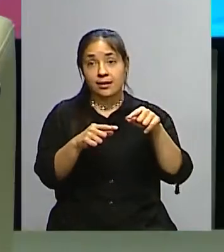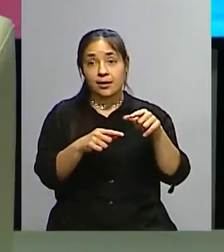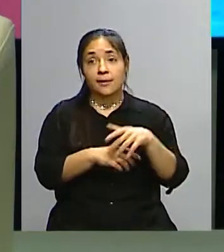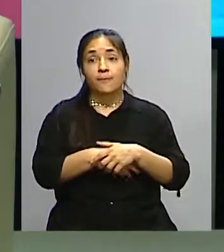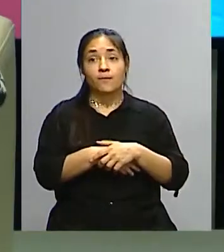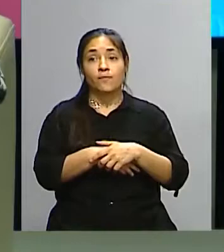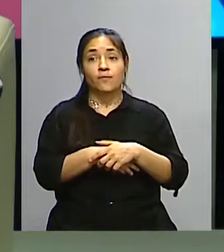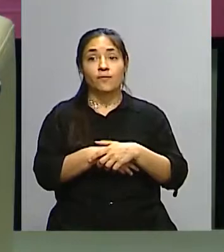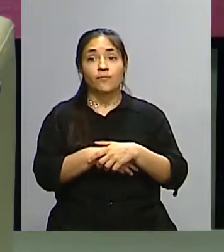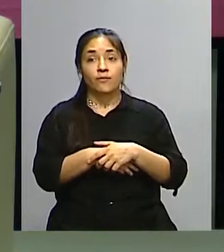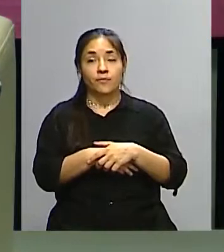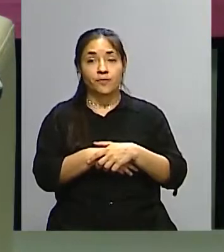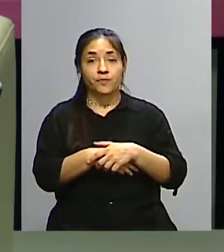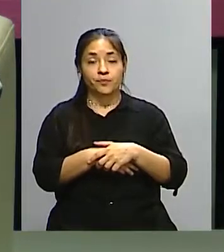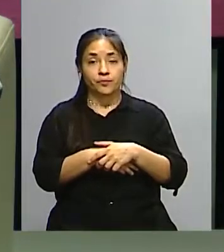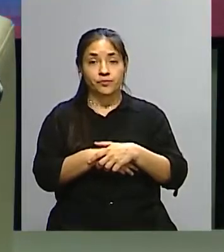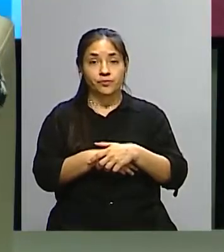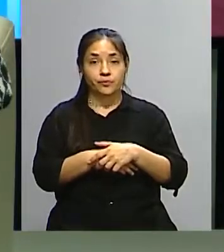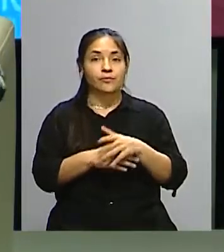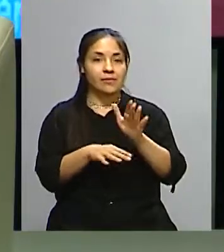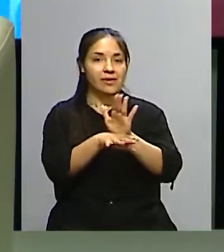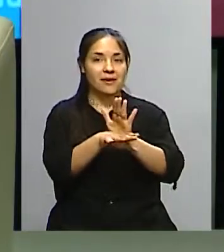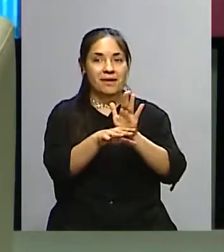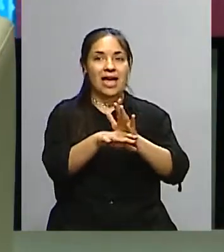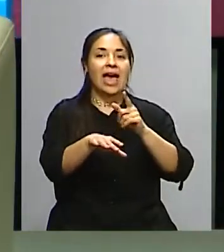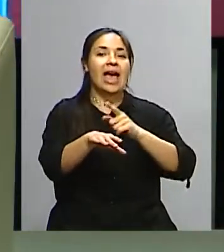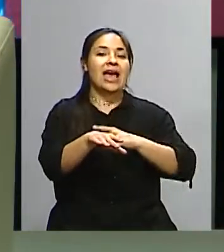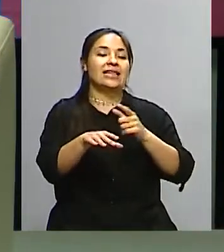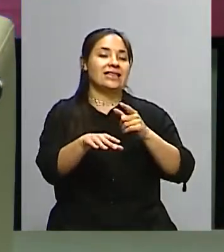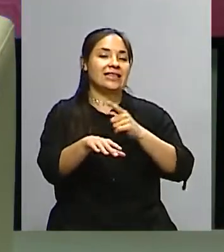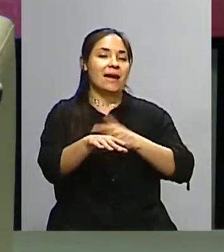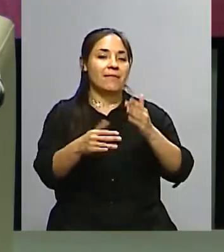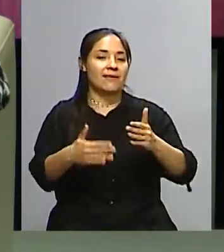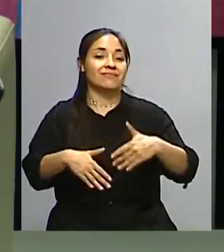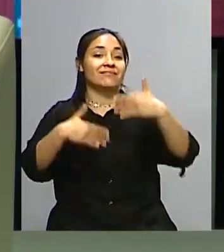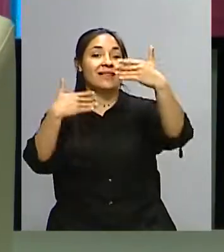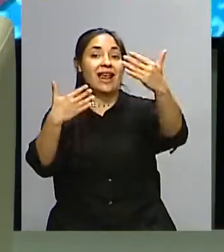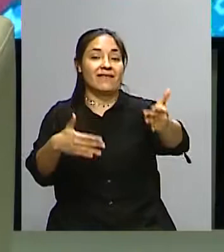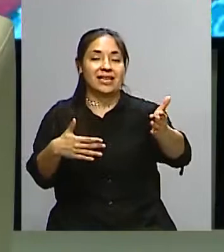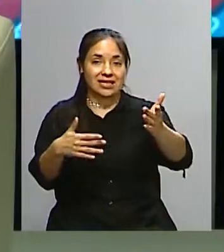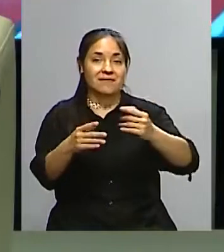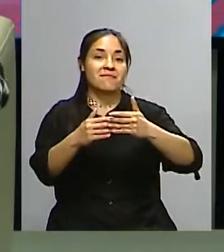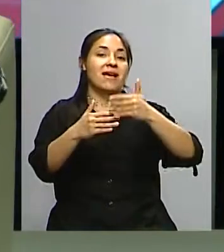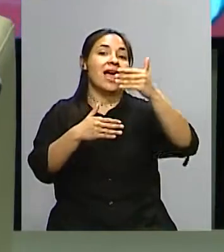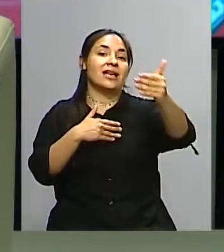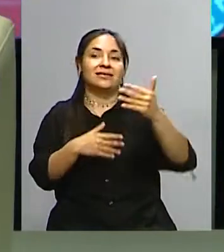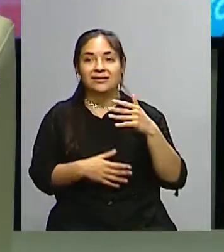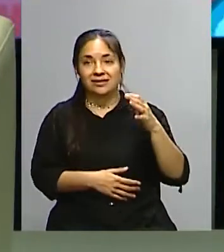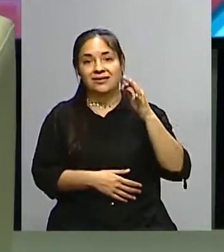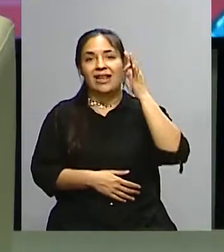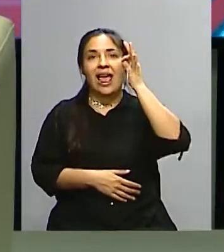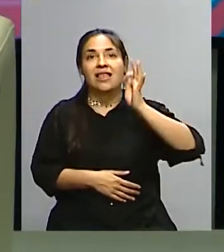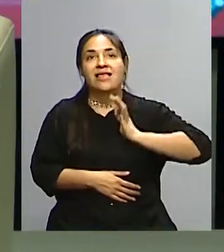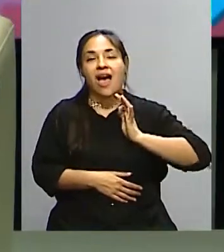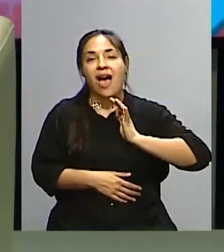a ver, al extenderse la etapa de la vejez, digamos, que, bueno, vamos a decir, ahora es más de 30 años,